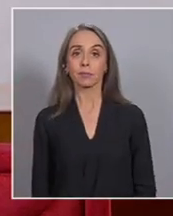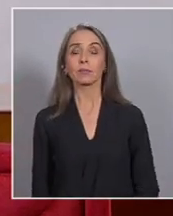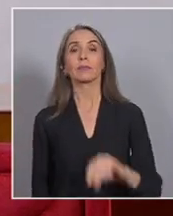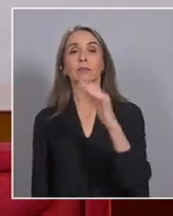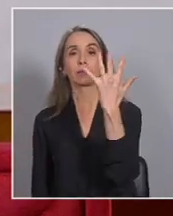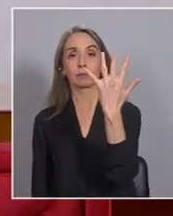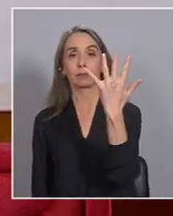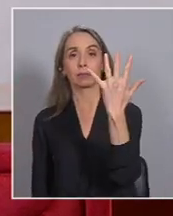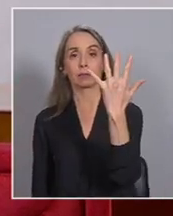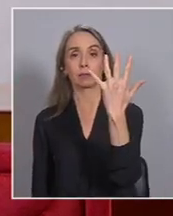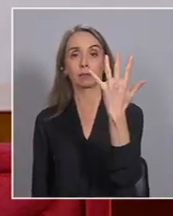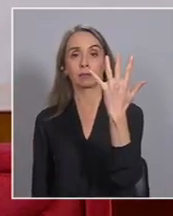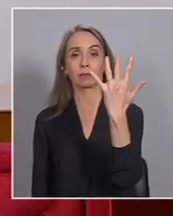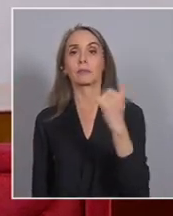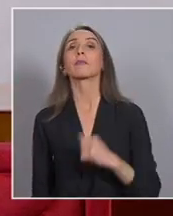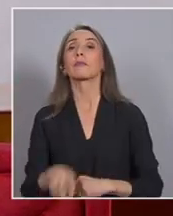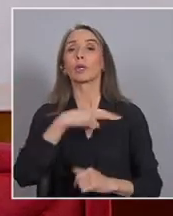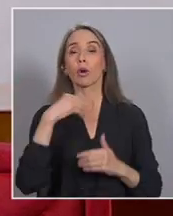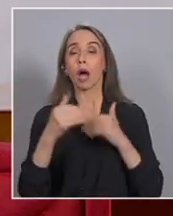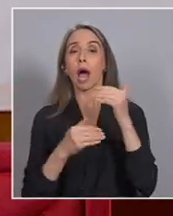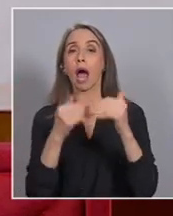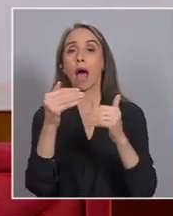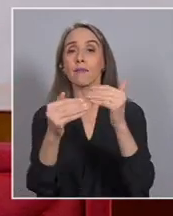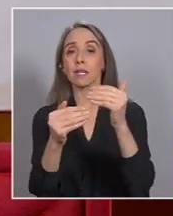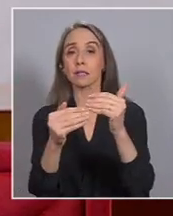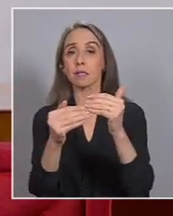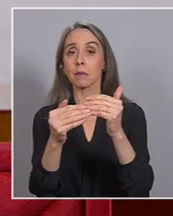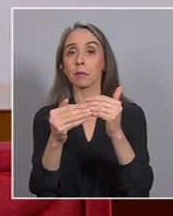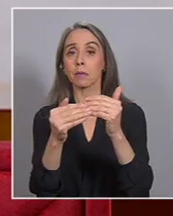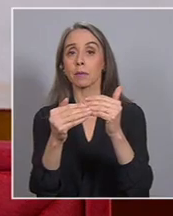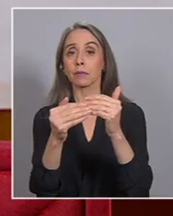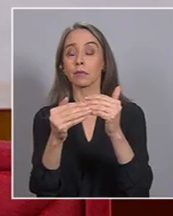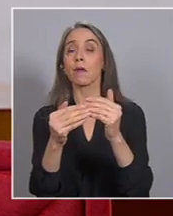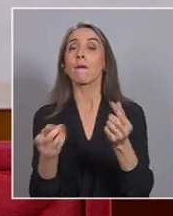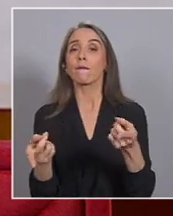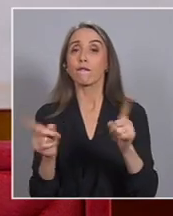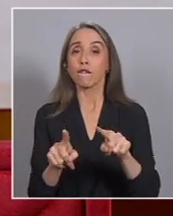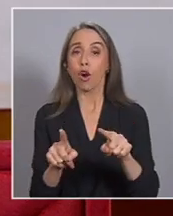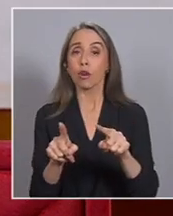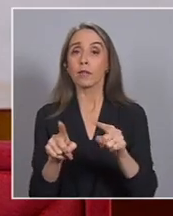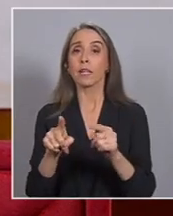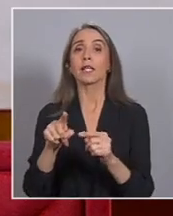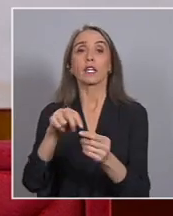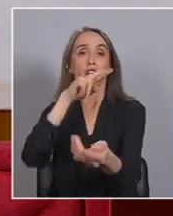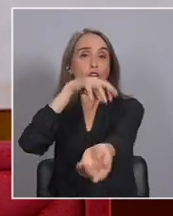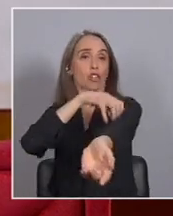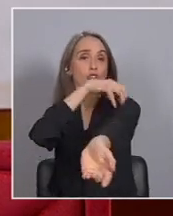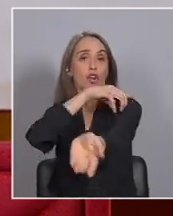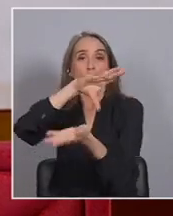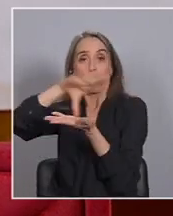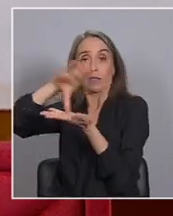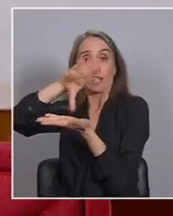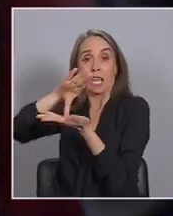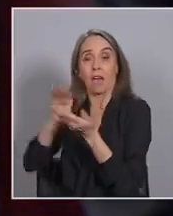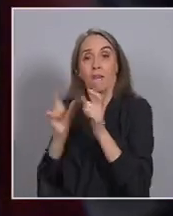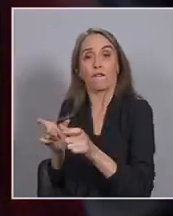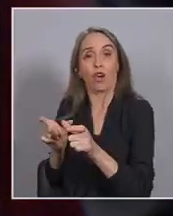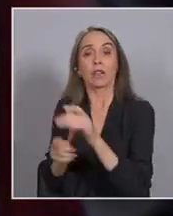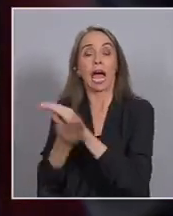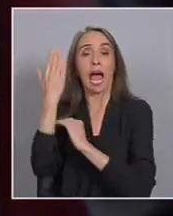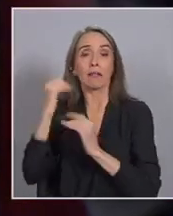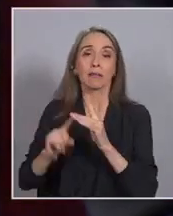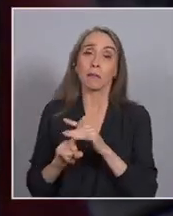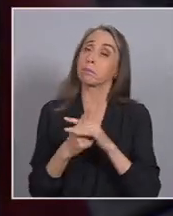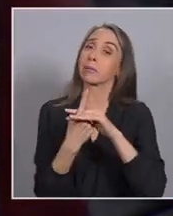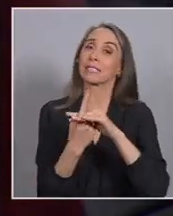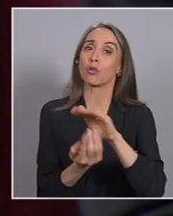5. Hemos avanzado en retomar el control de las fronteras del norte, que venía siendo perforada desde